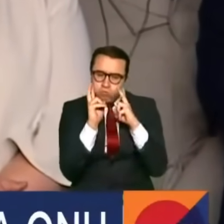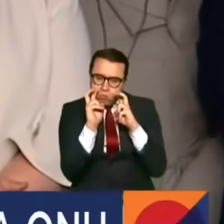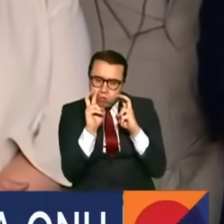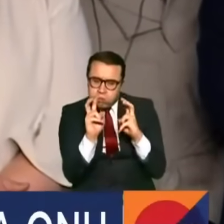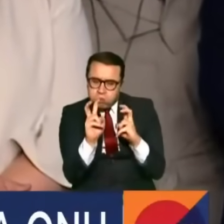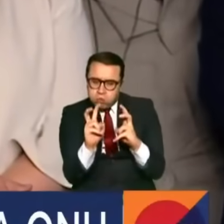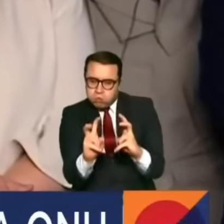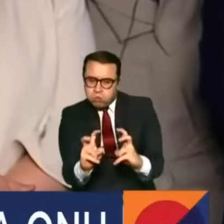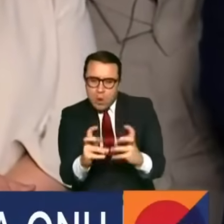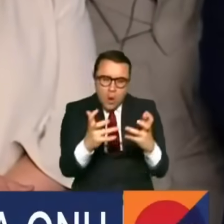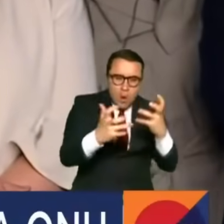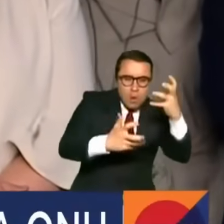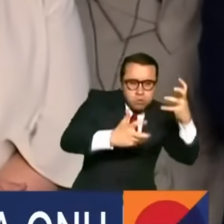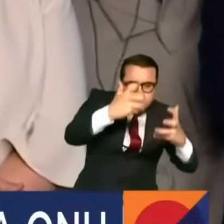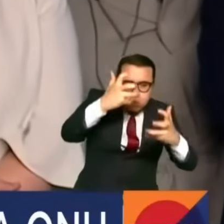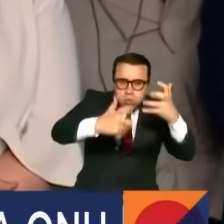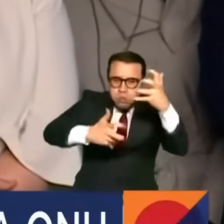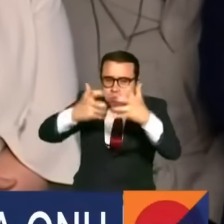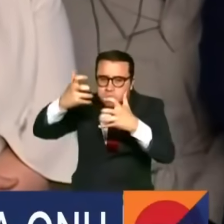relativamente eficaz.